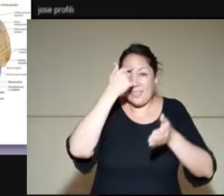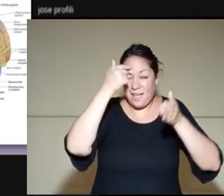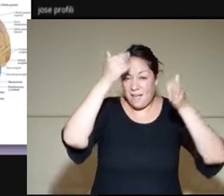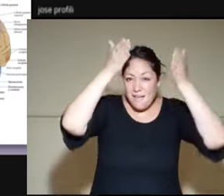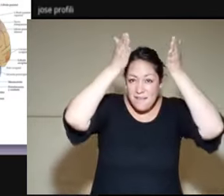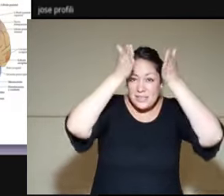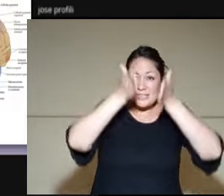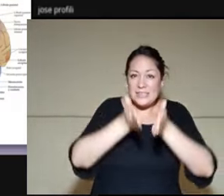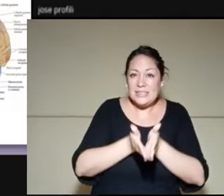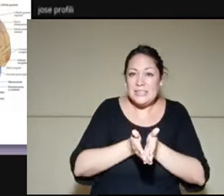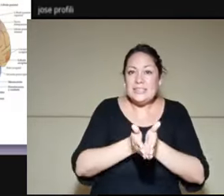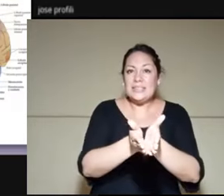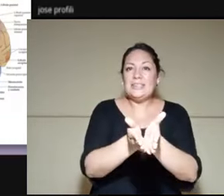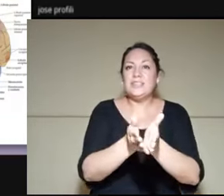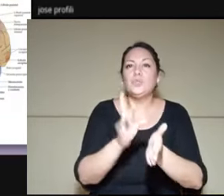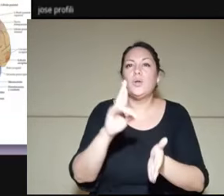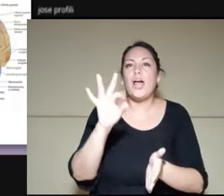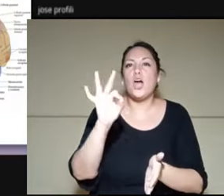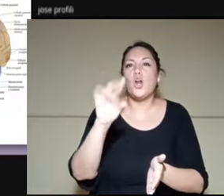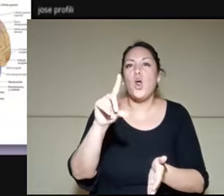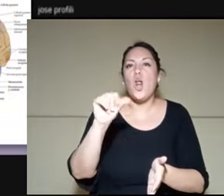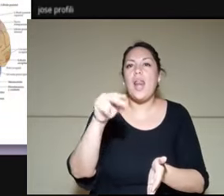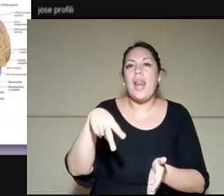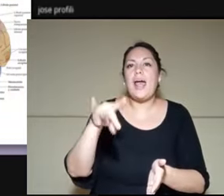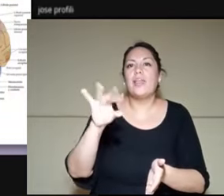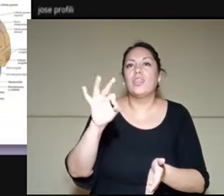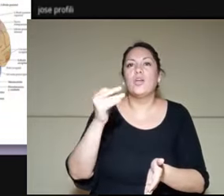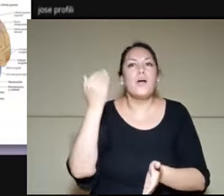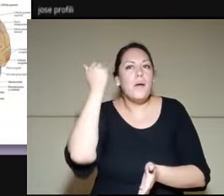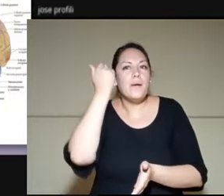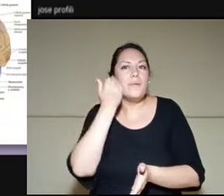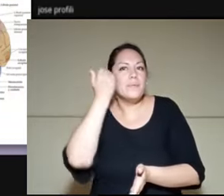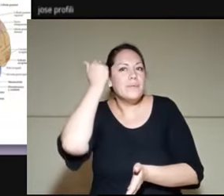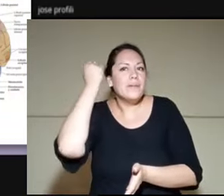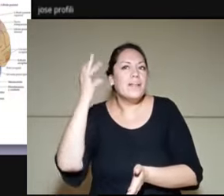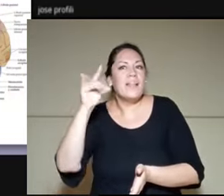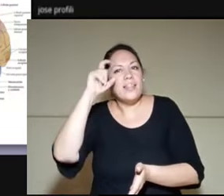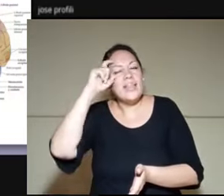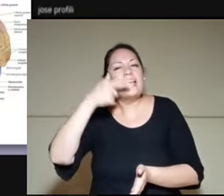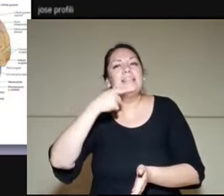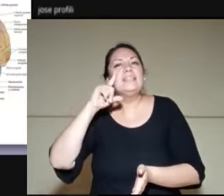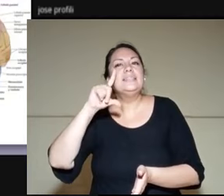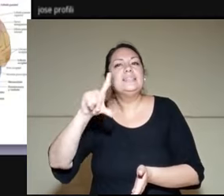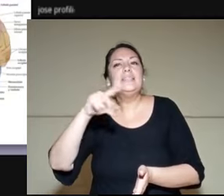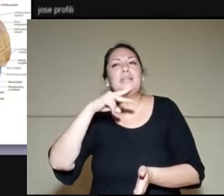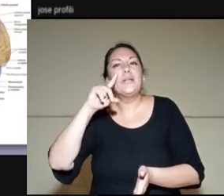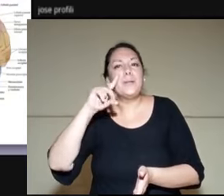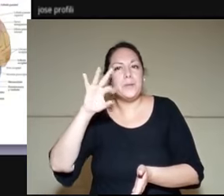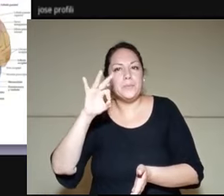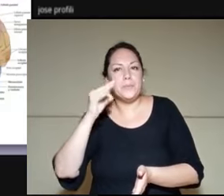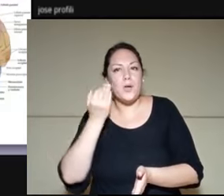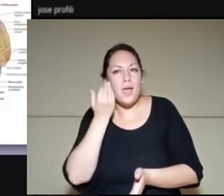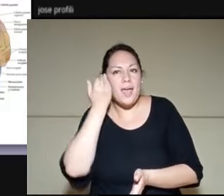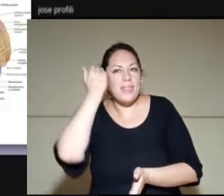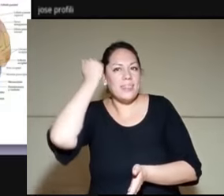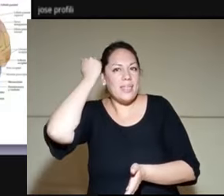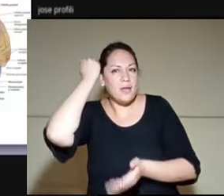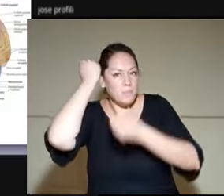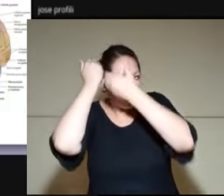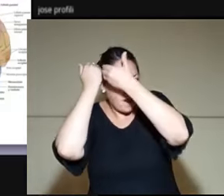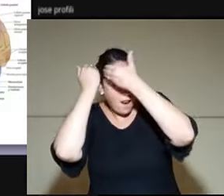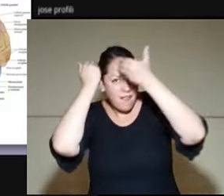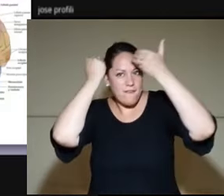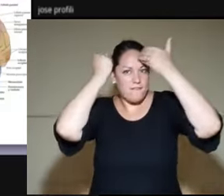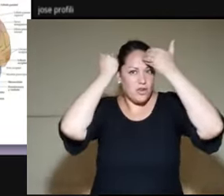Rolando es vertical, ¿sí? La de cisura de Rolando es lateral y me divide el temporal,